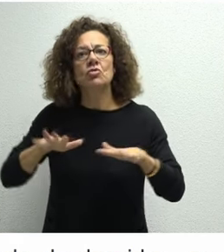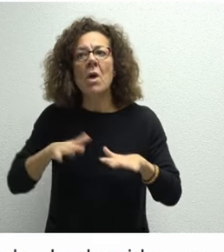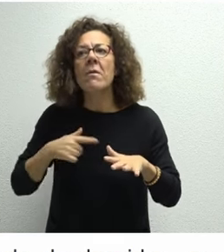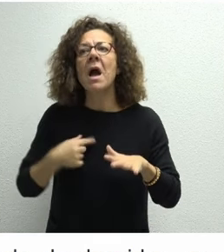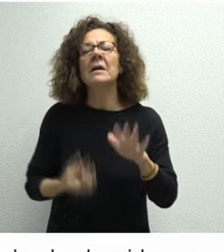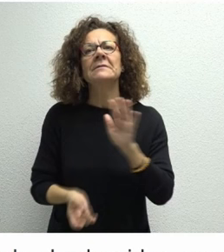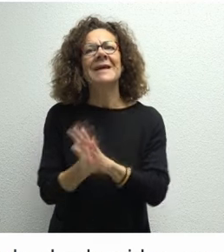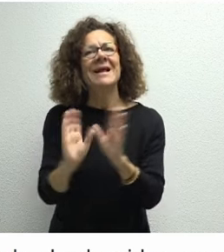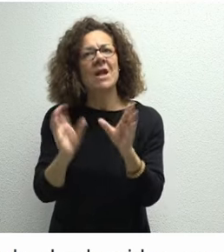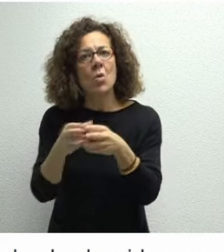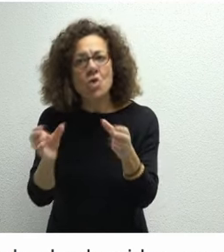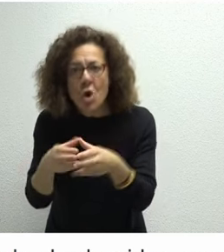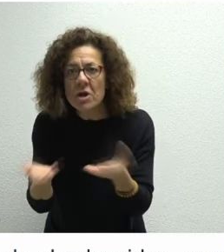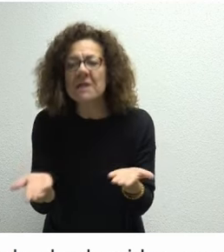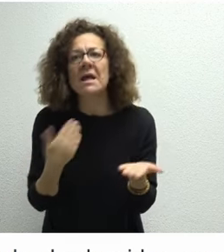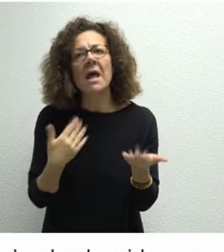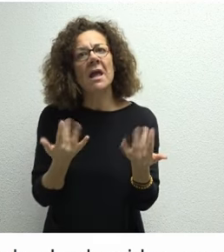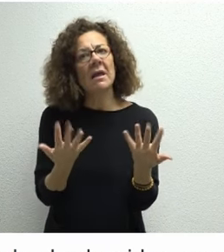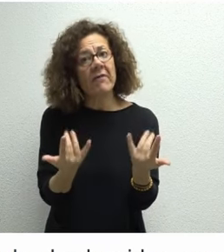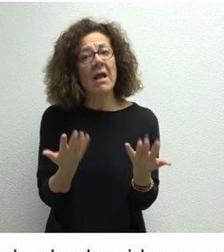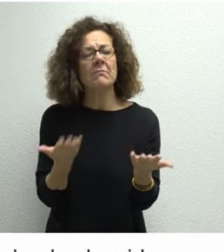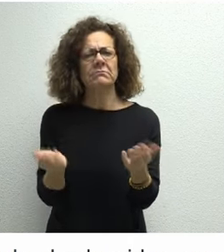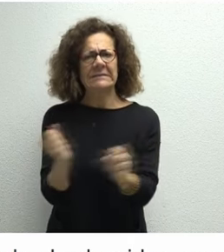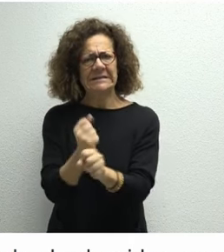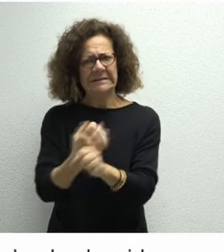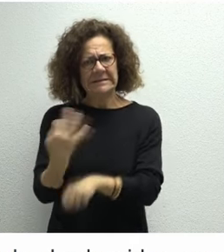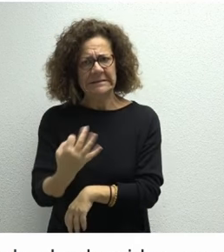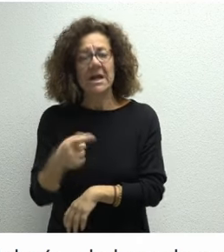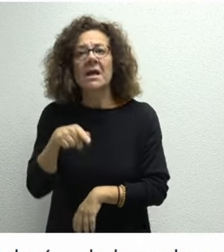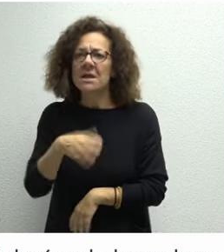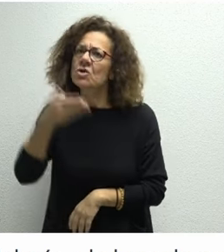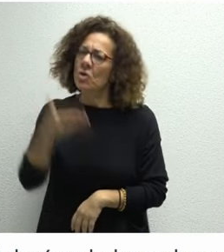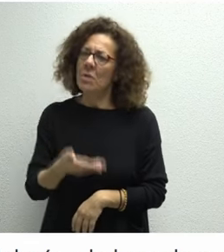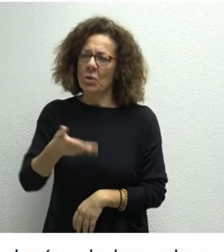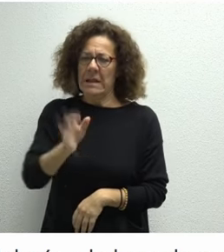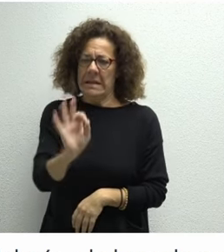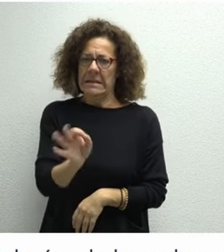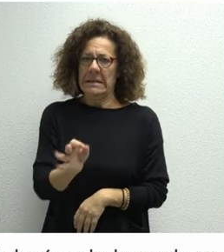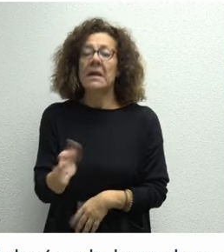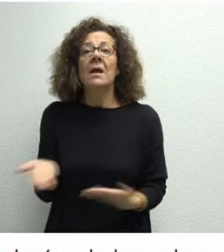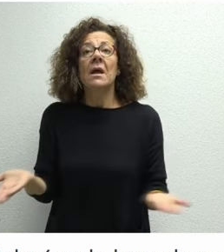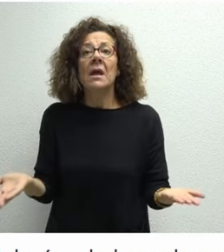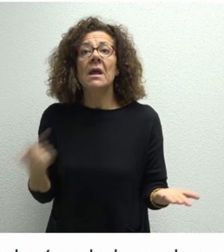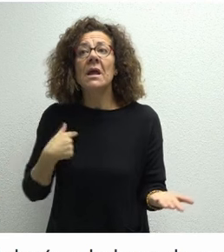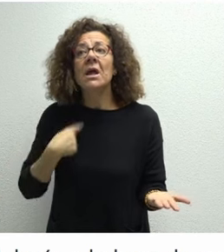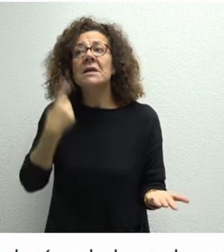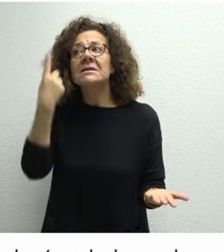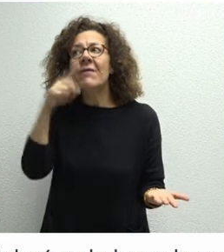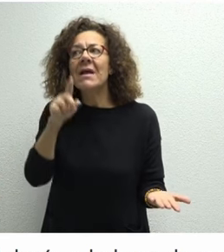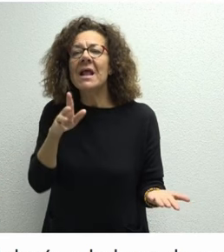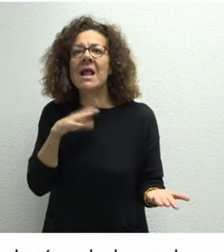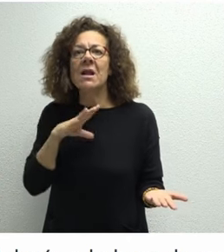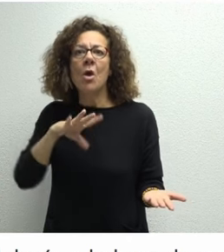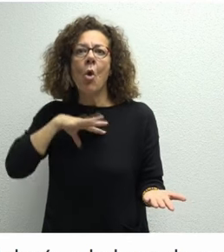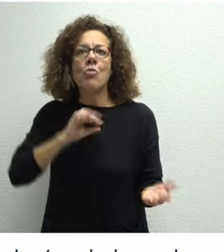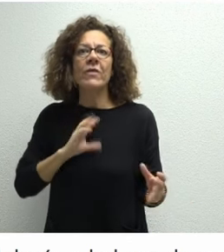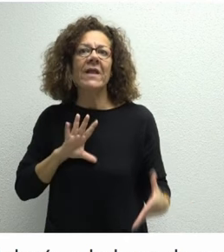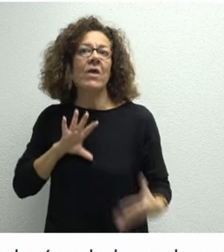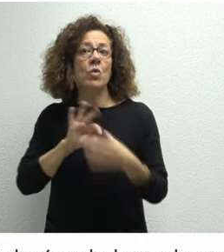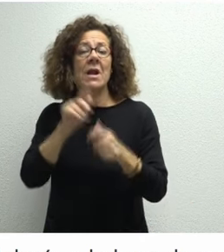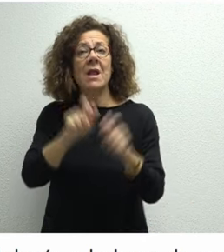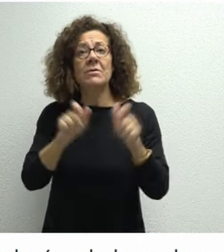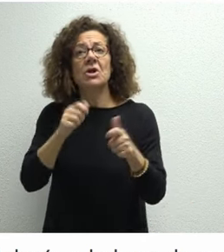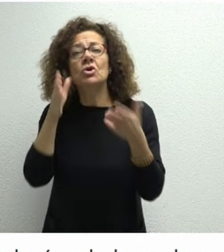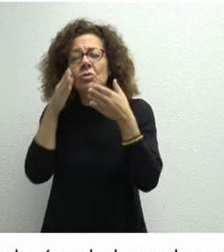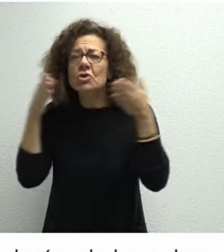reuniones de alto rendimiento Que nos ponga las pilas a trabajar yo creo que eso sí es importante y bueno conocen el poder de unir a las personas lo que nos hemos